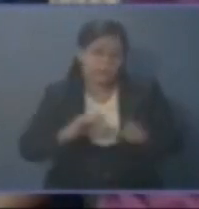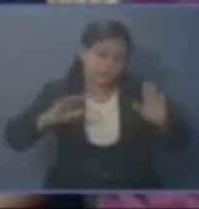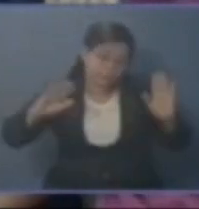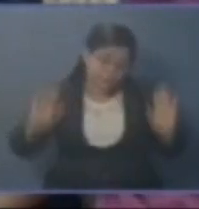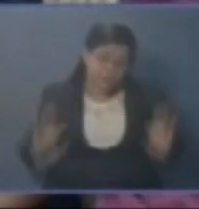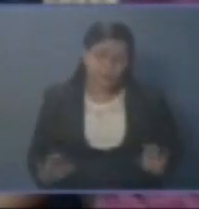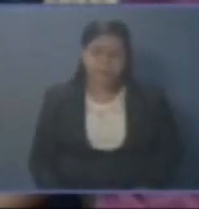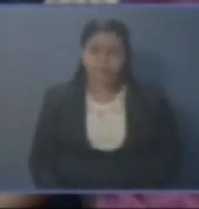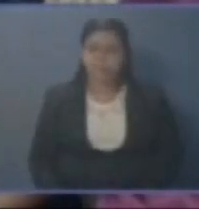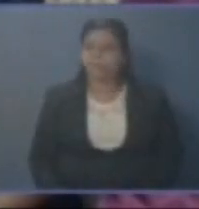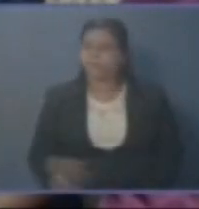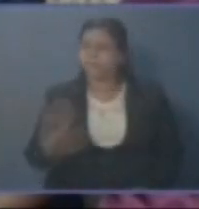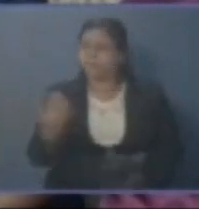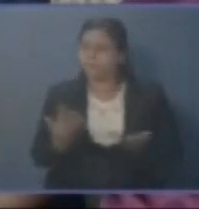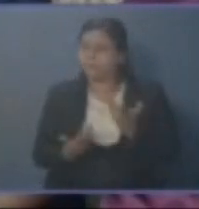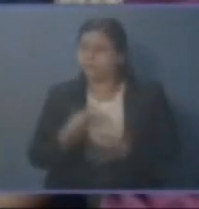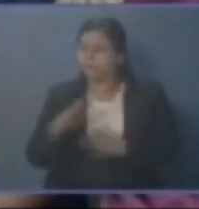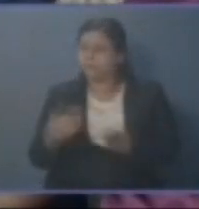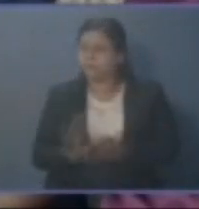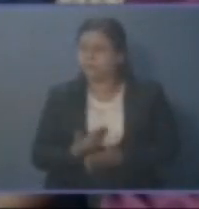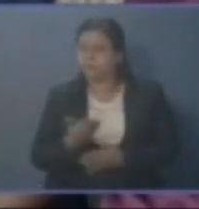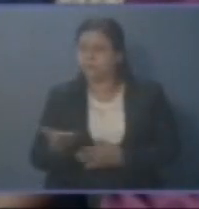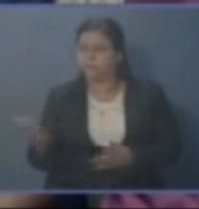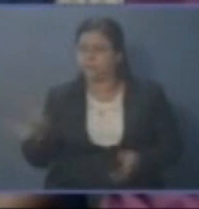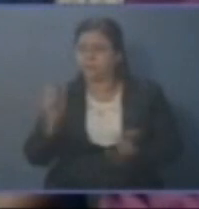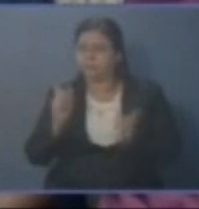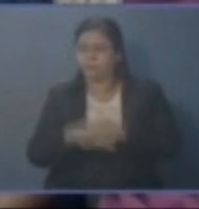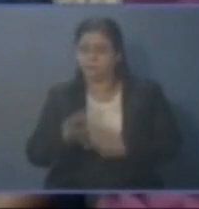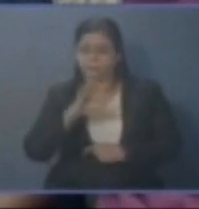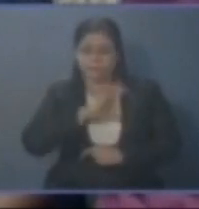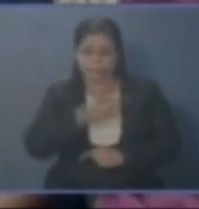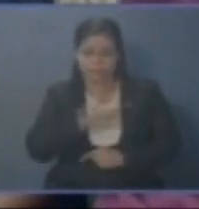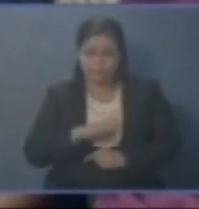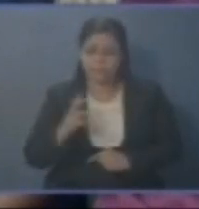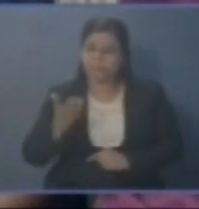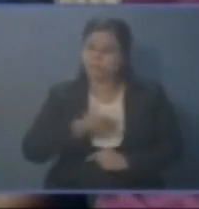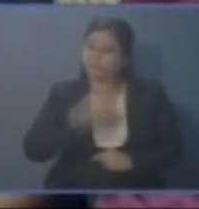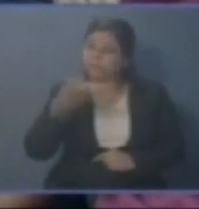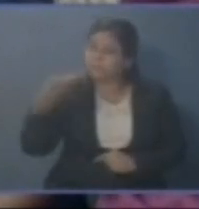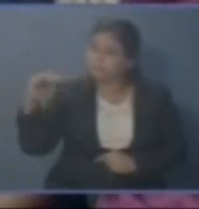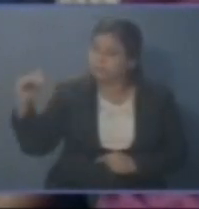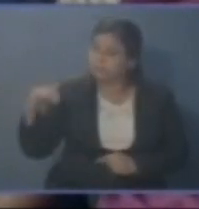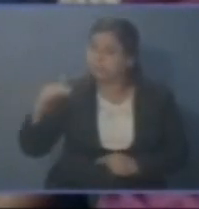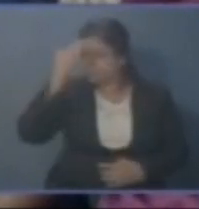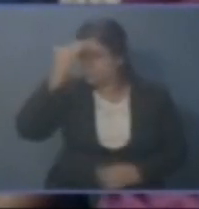finalmente, esperemos que las cosas cambien por el beneficio de esta nación, que el pueblo sepa